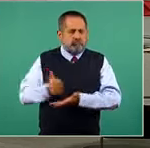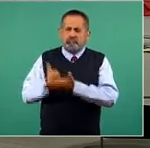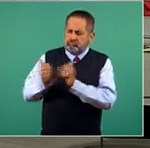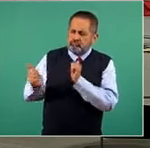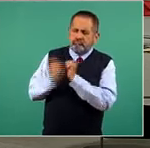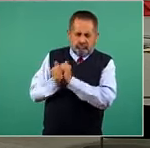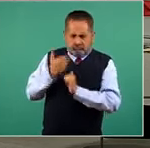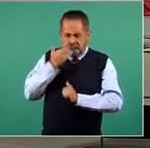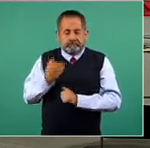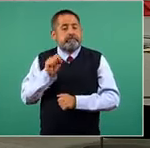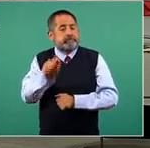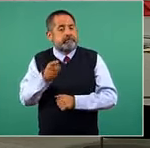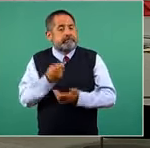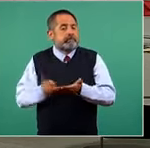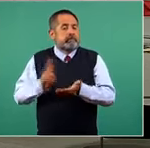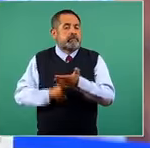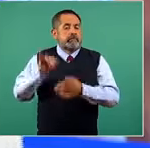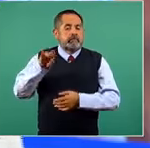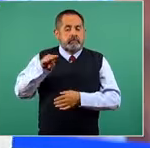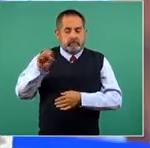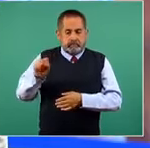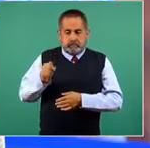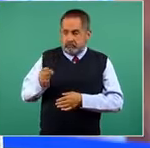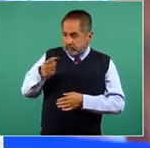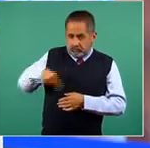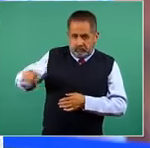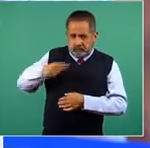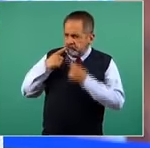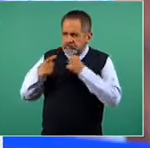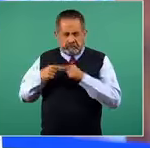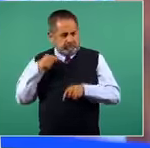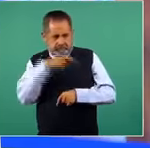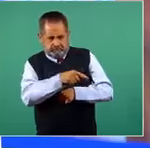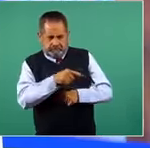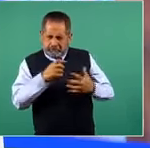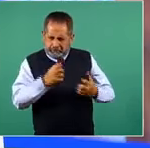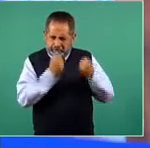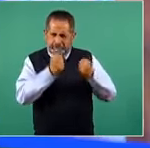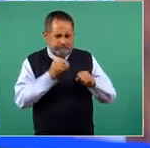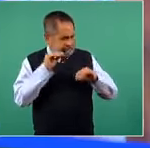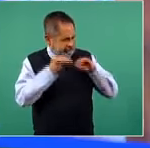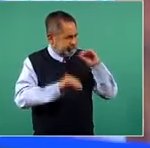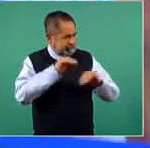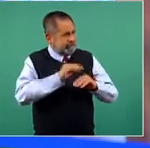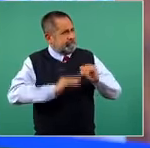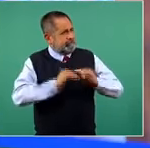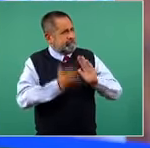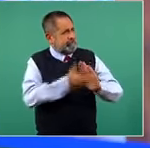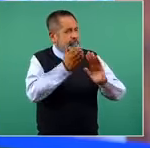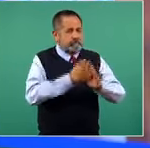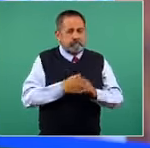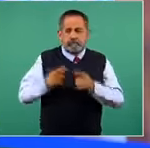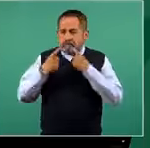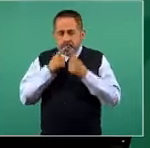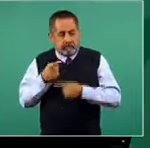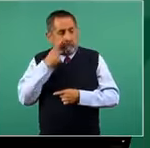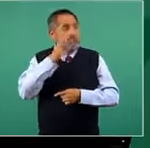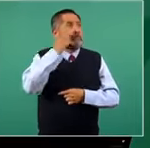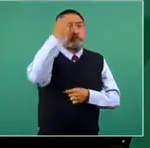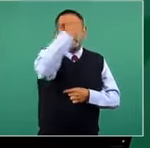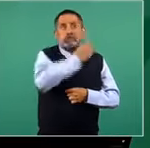del IMSS, y se empezaron a hacer proyectos de rescate. Y lo que se dijo es, bueno, si hay condiciones de